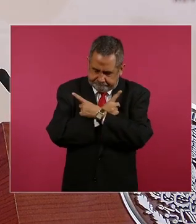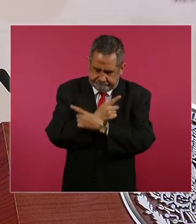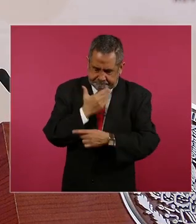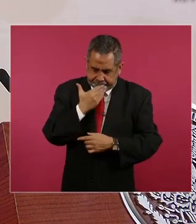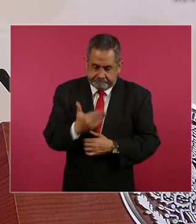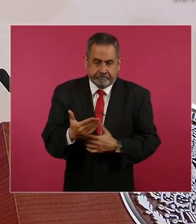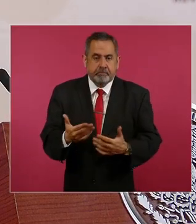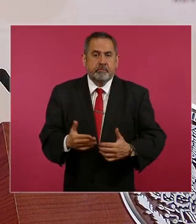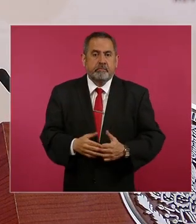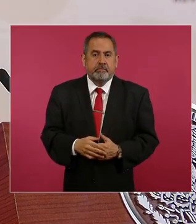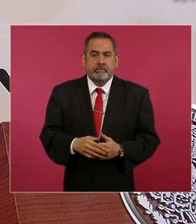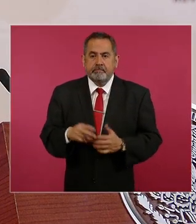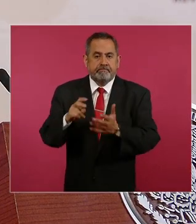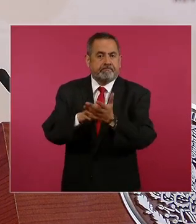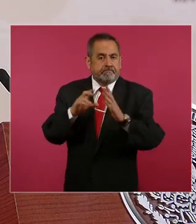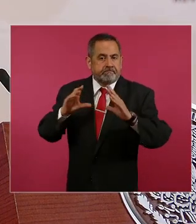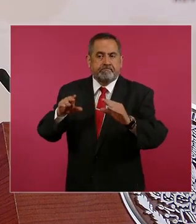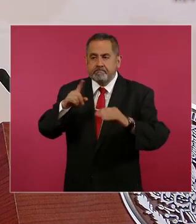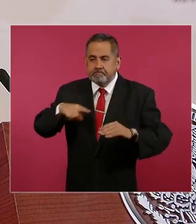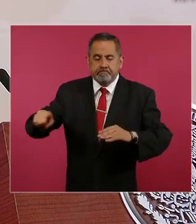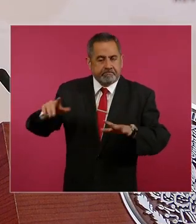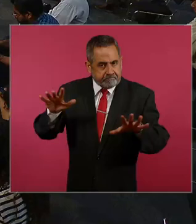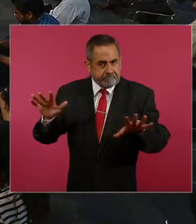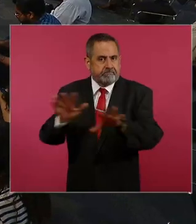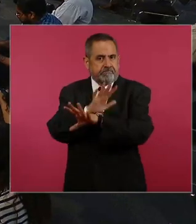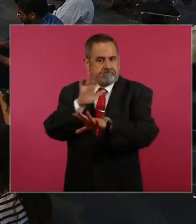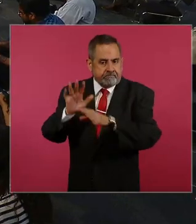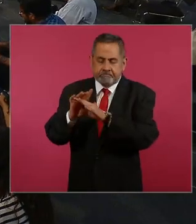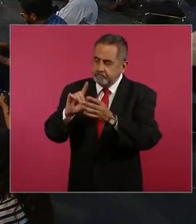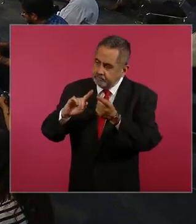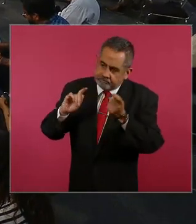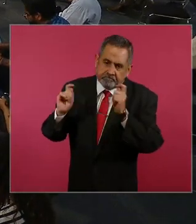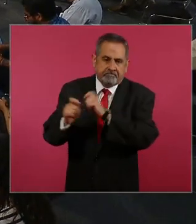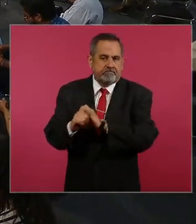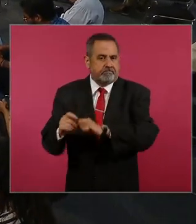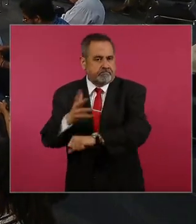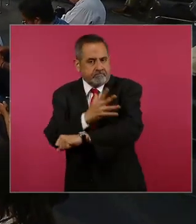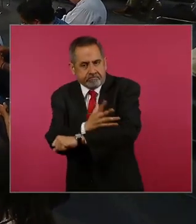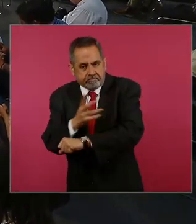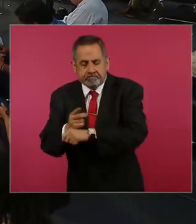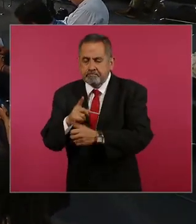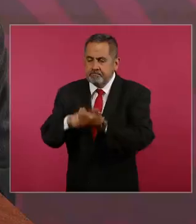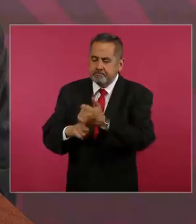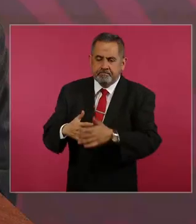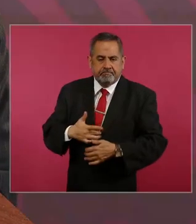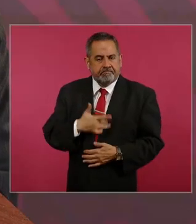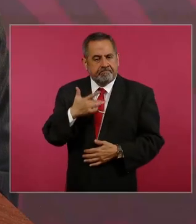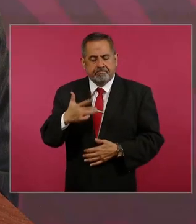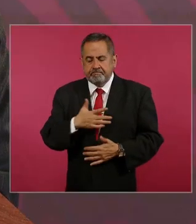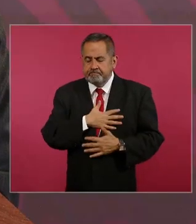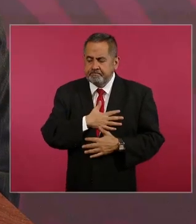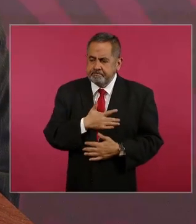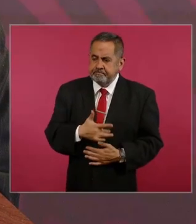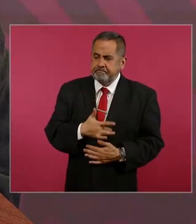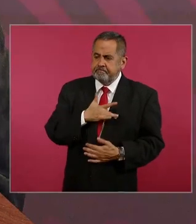necesitamos purificar la vida pública humanizarnos cada vez más